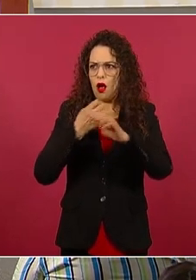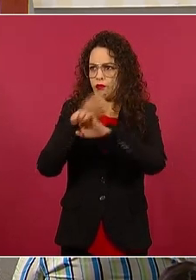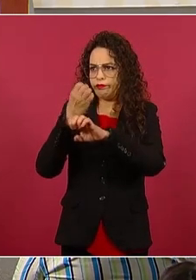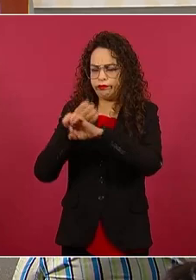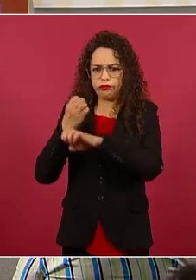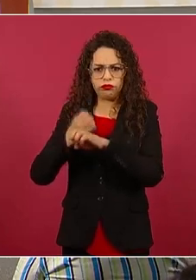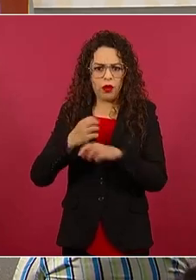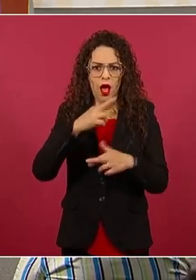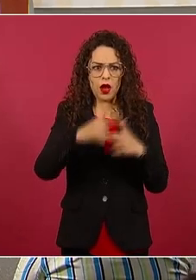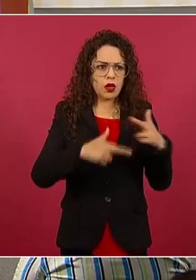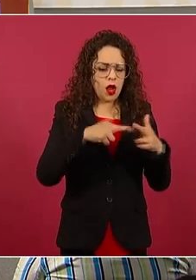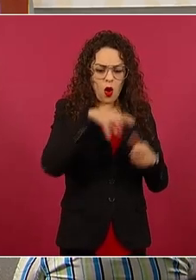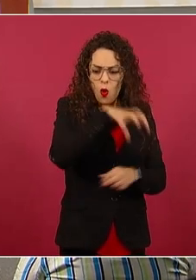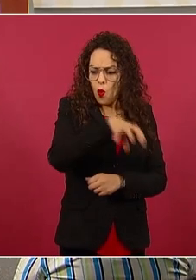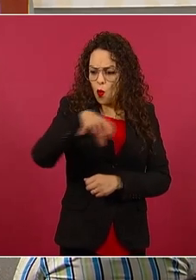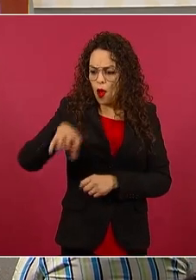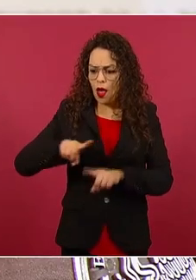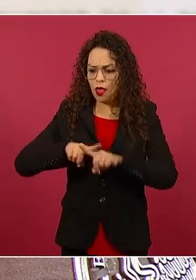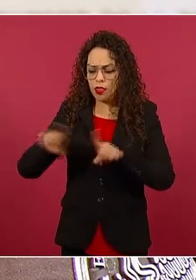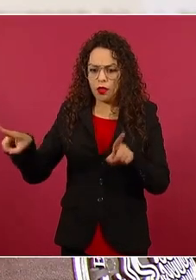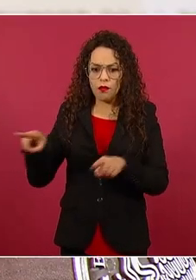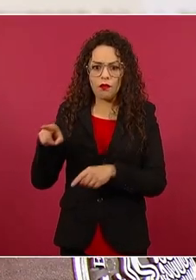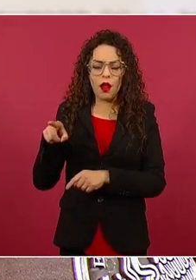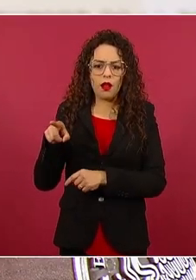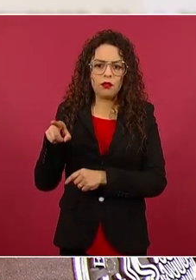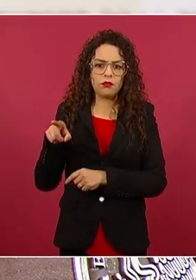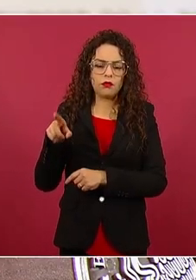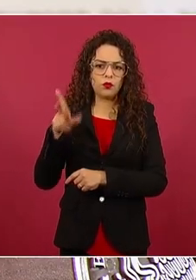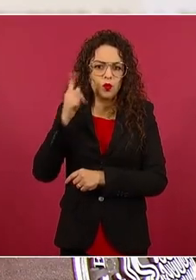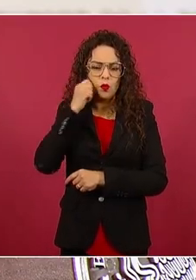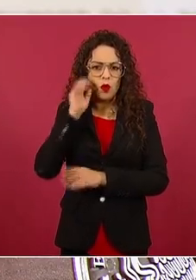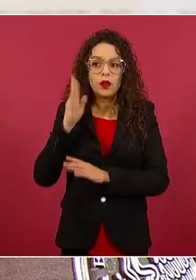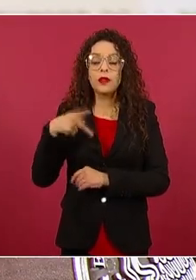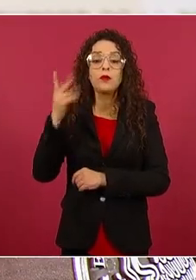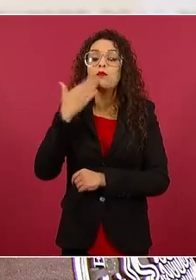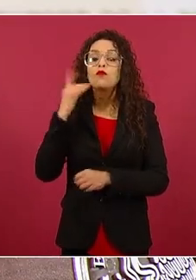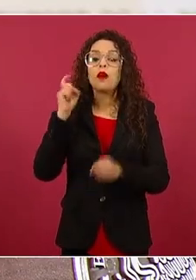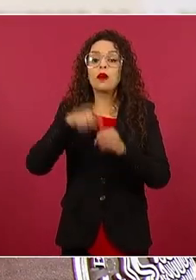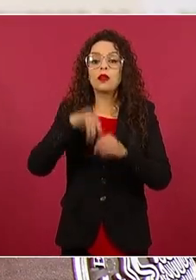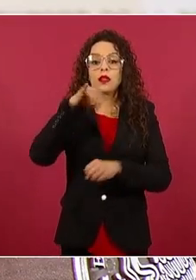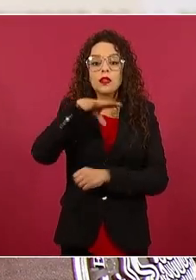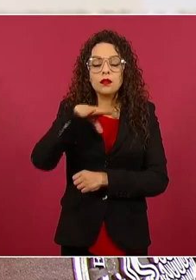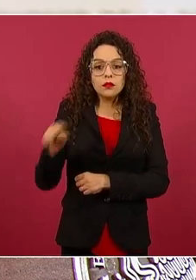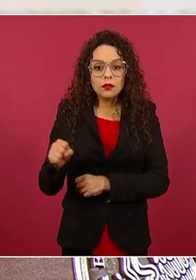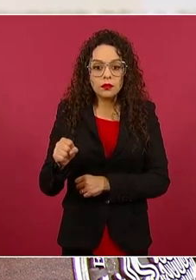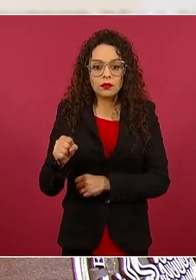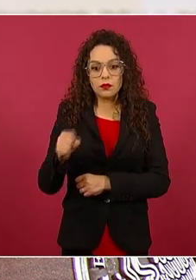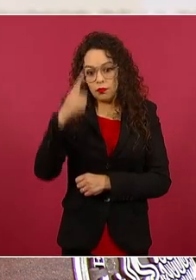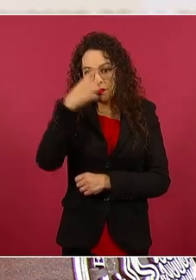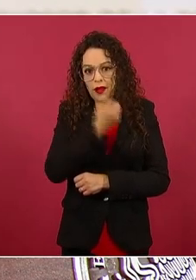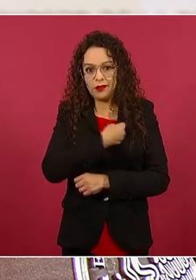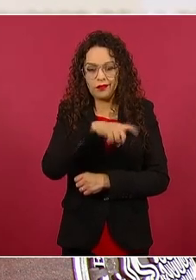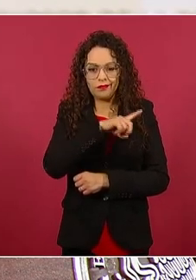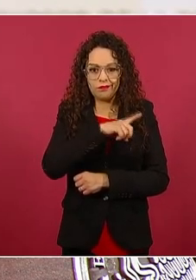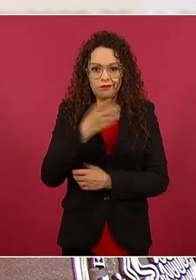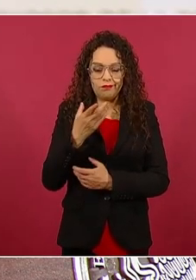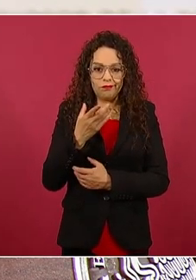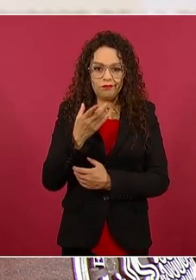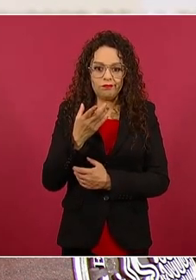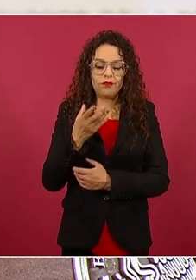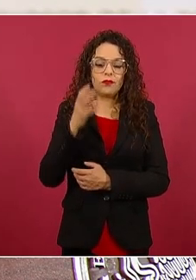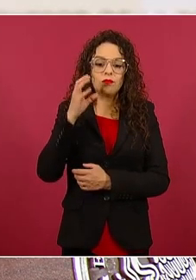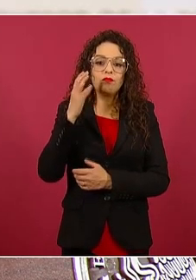tienen seguridad social y que no tienen tampoco posibilidad